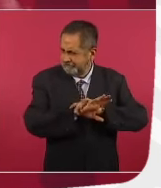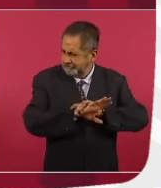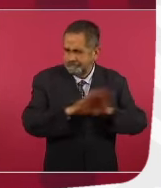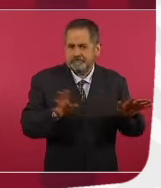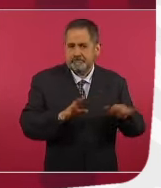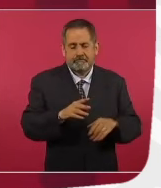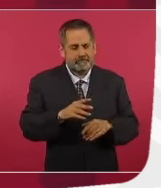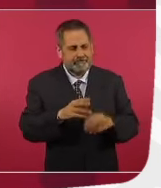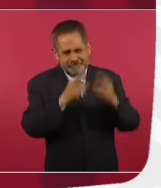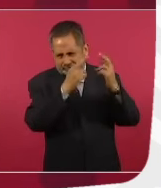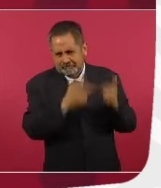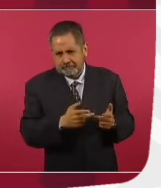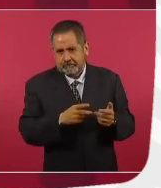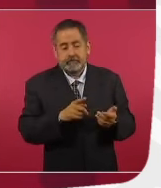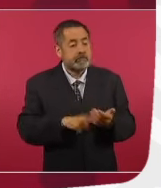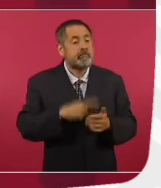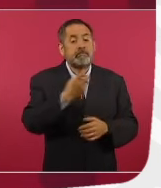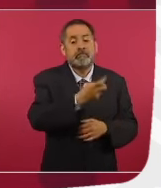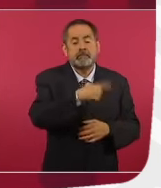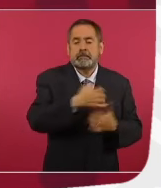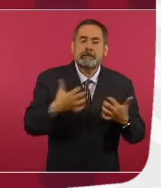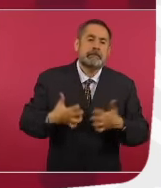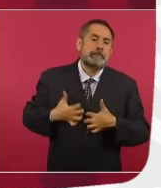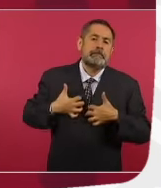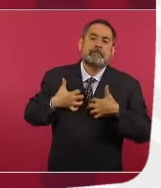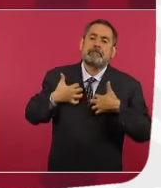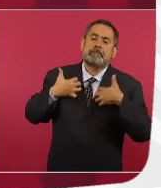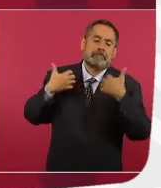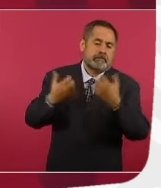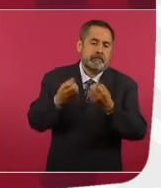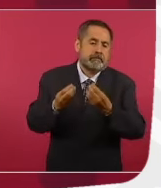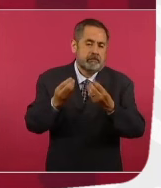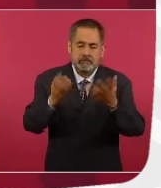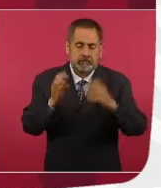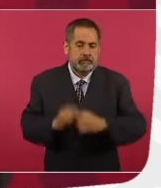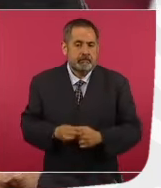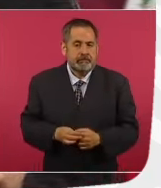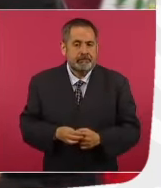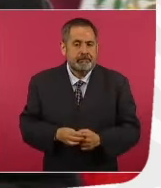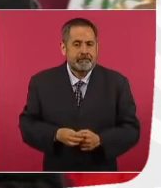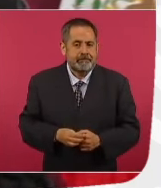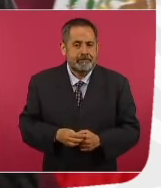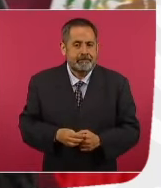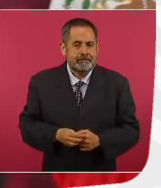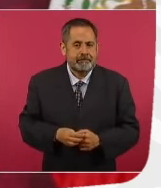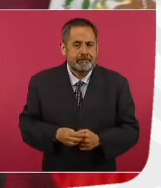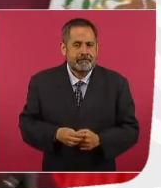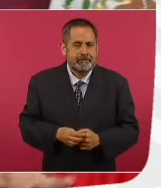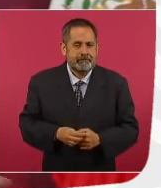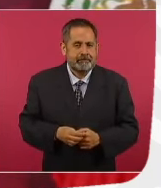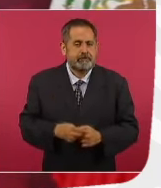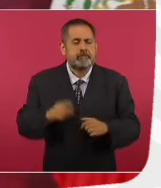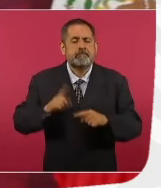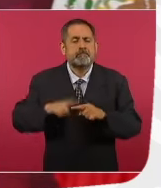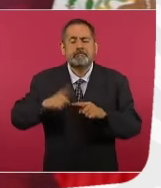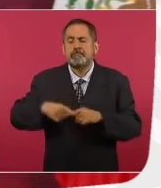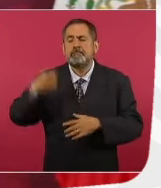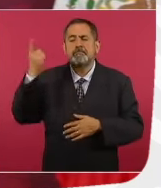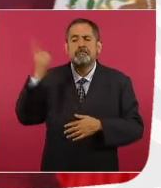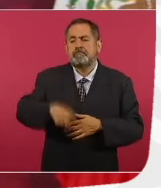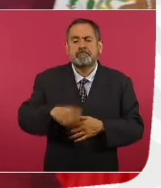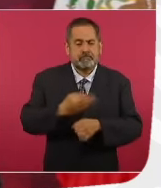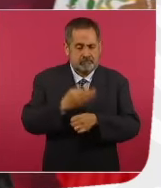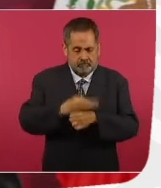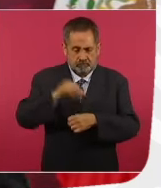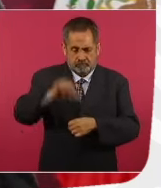están muy molestos ahora quién manda